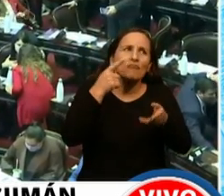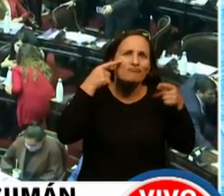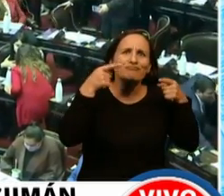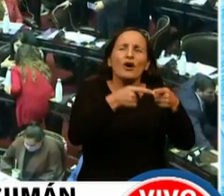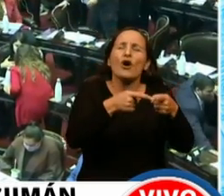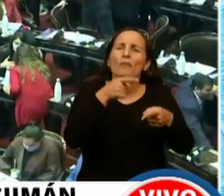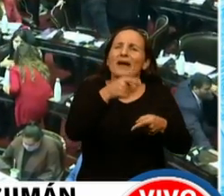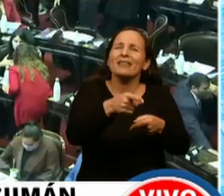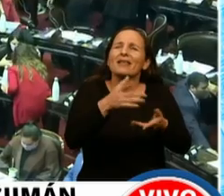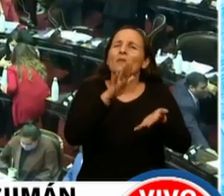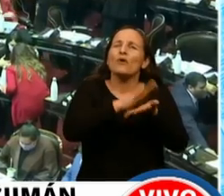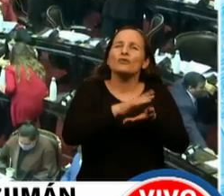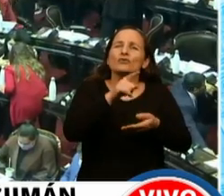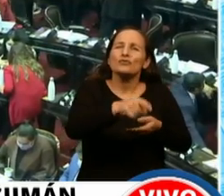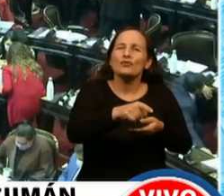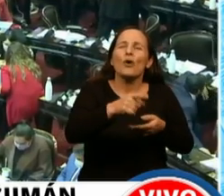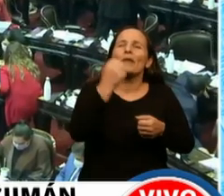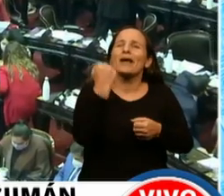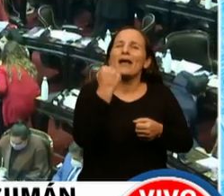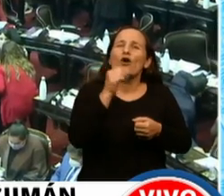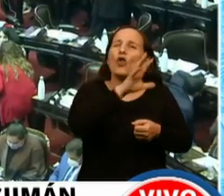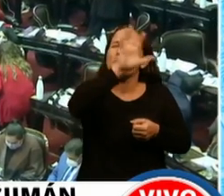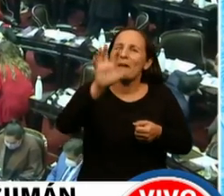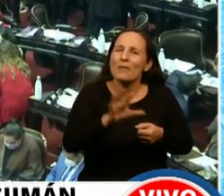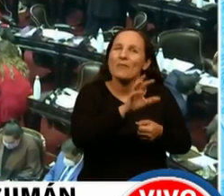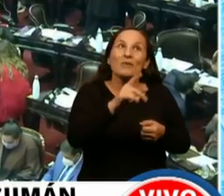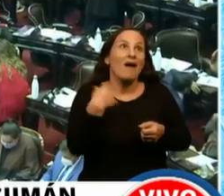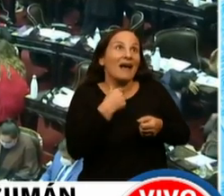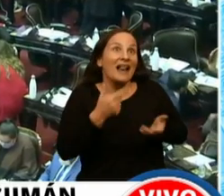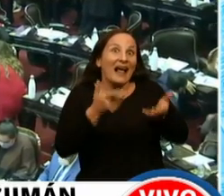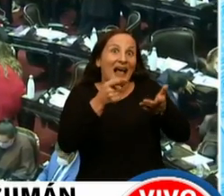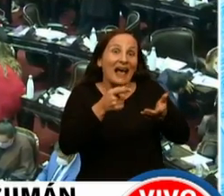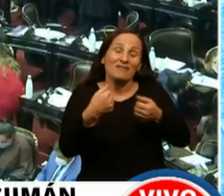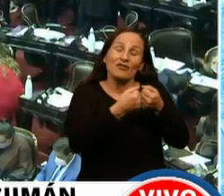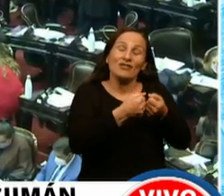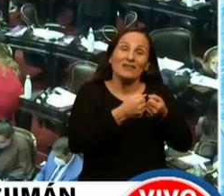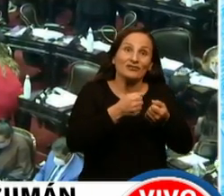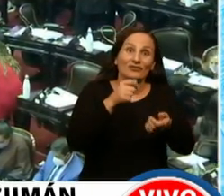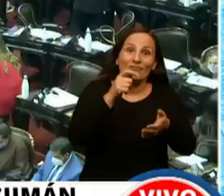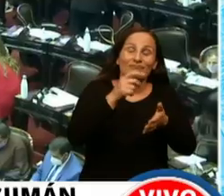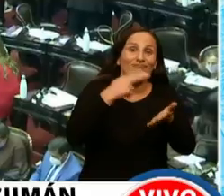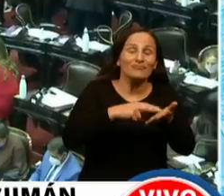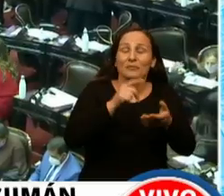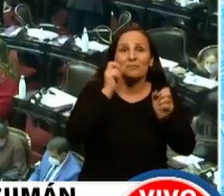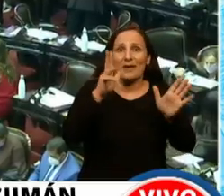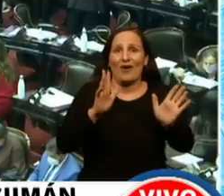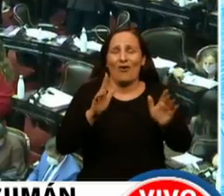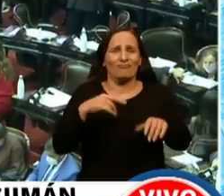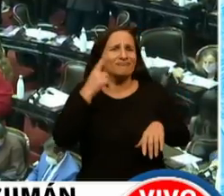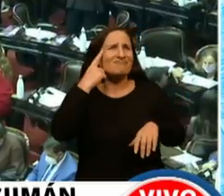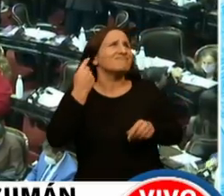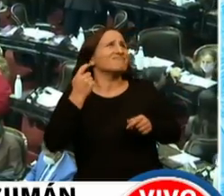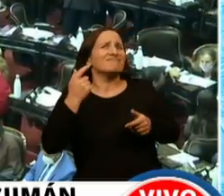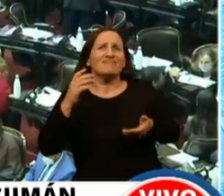perfil competitivo de nuestras alicaídas economías provinciales con este contexto quién va a querer invertir quién va a querer producir